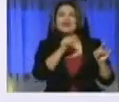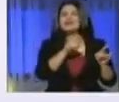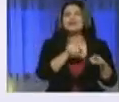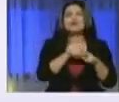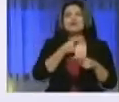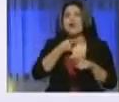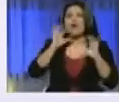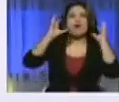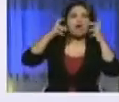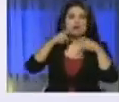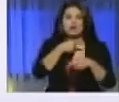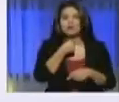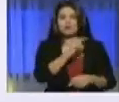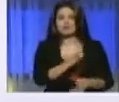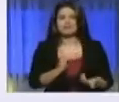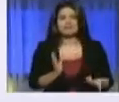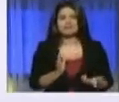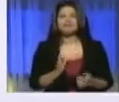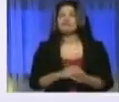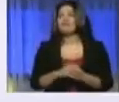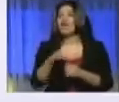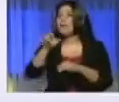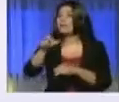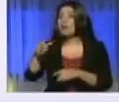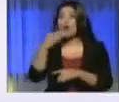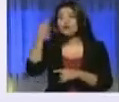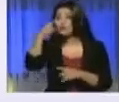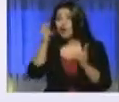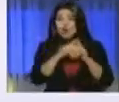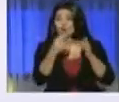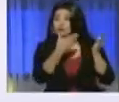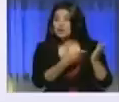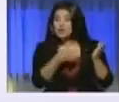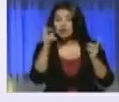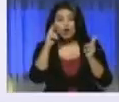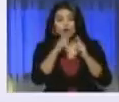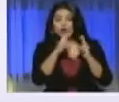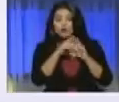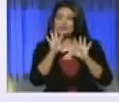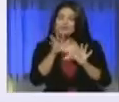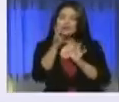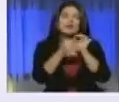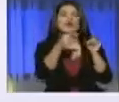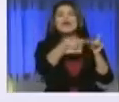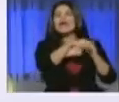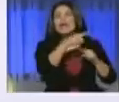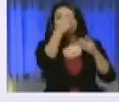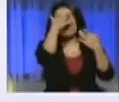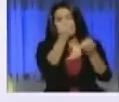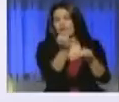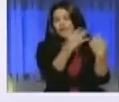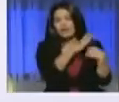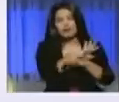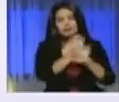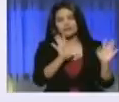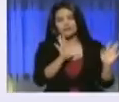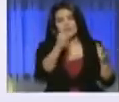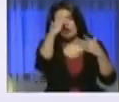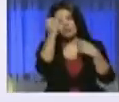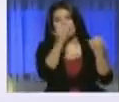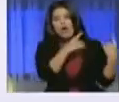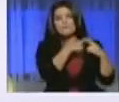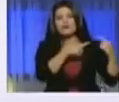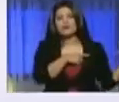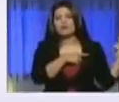Porque bueno, como pasaron a una historia olvidada, pero vuelven.